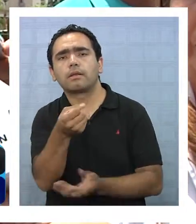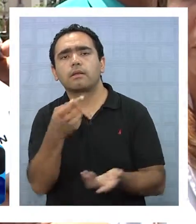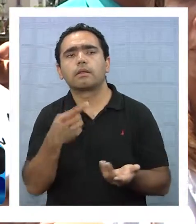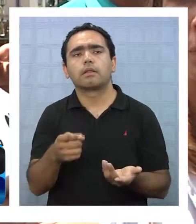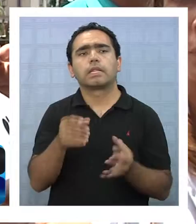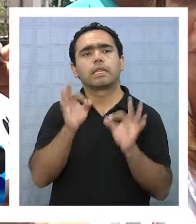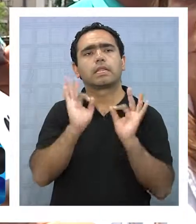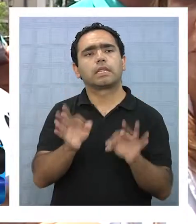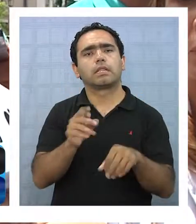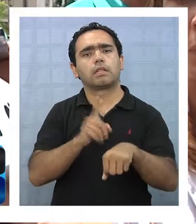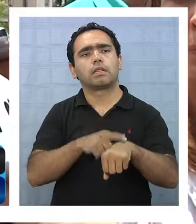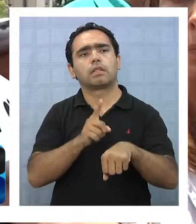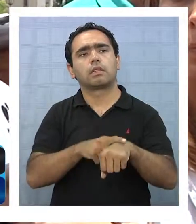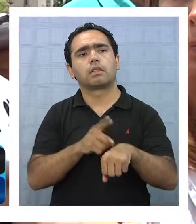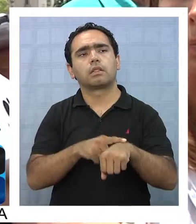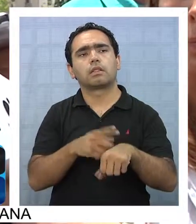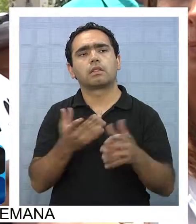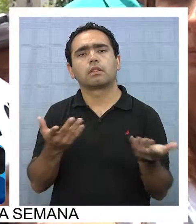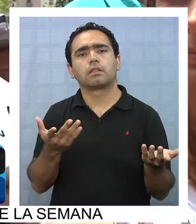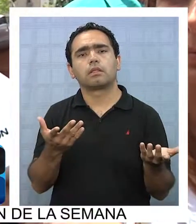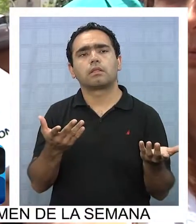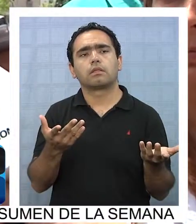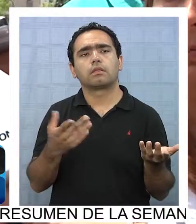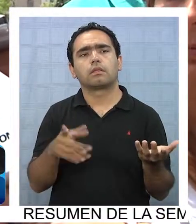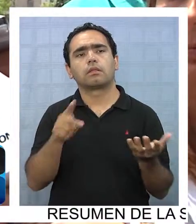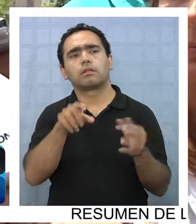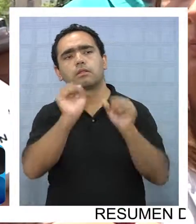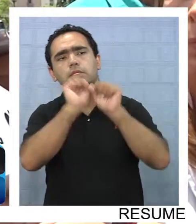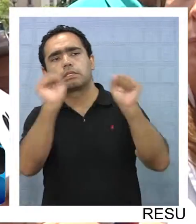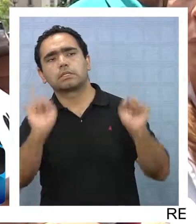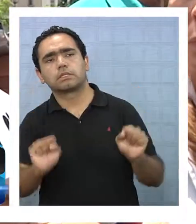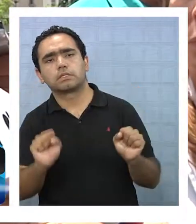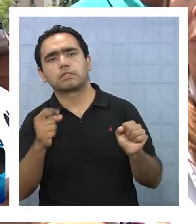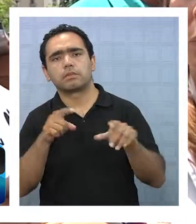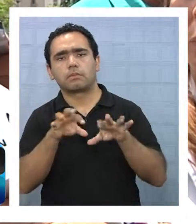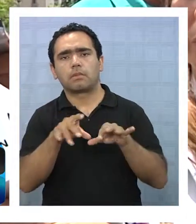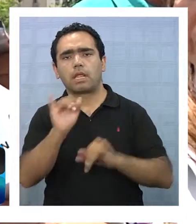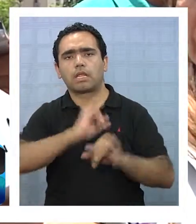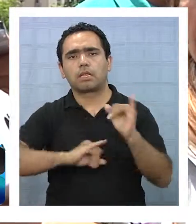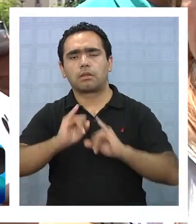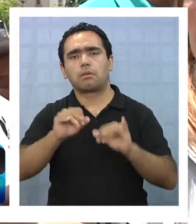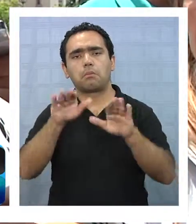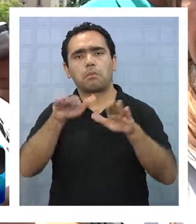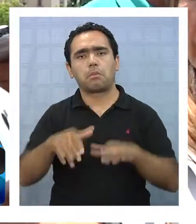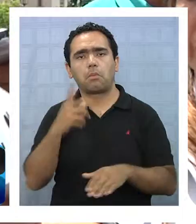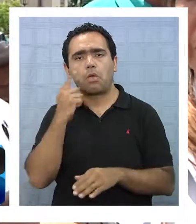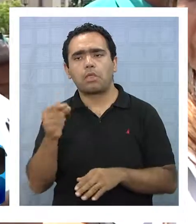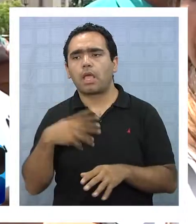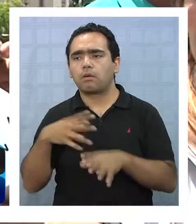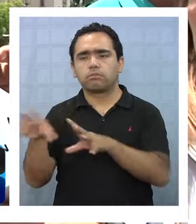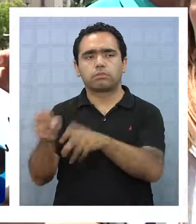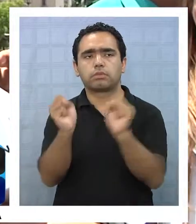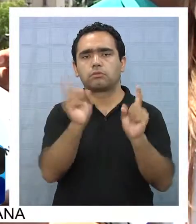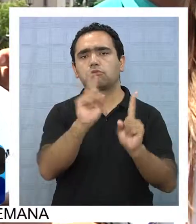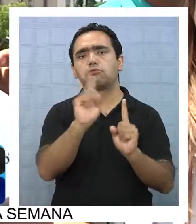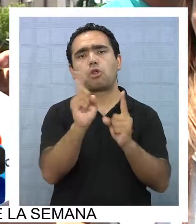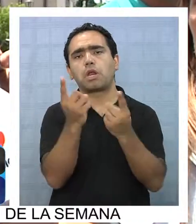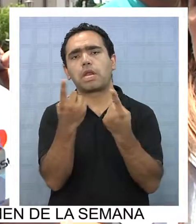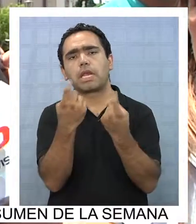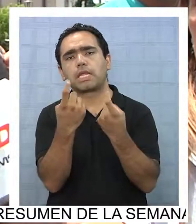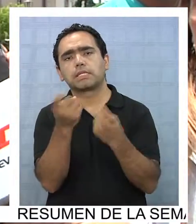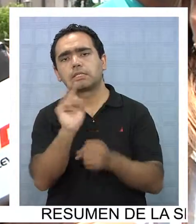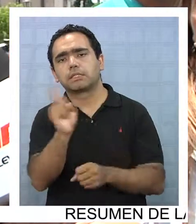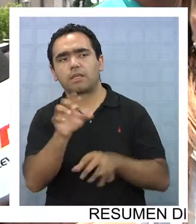muy crucial momento, decirlo por los sistemas electrónicos, te lo hubiéramos sacado en el día. No es necesario venir a hacer un